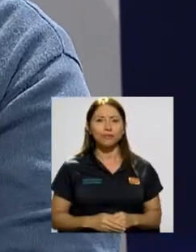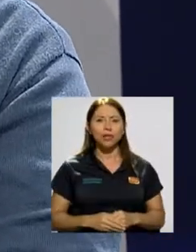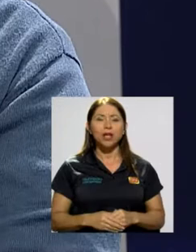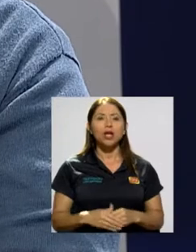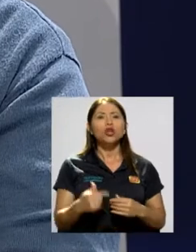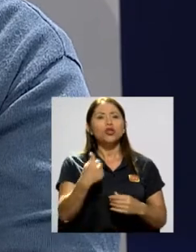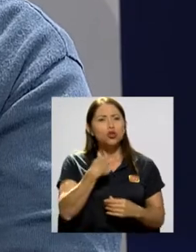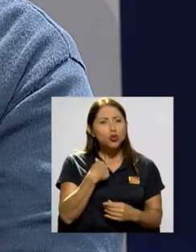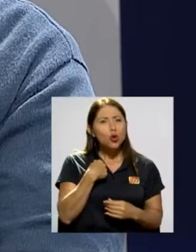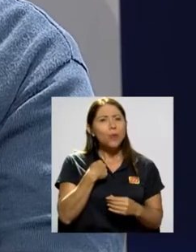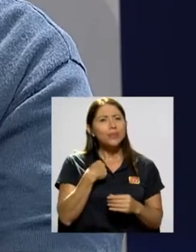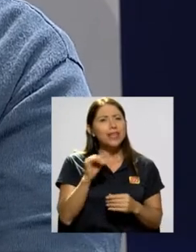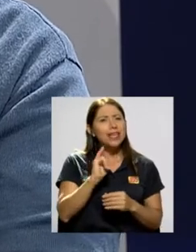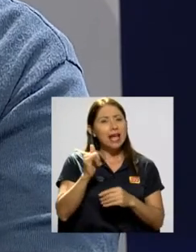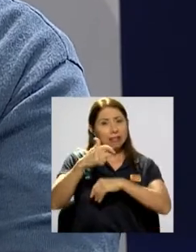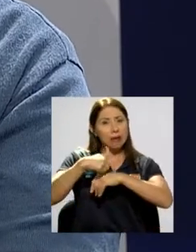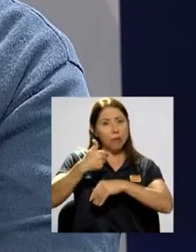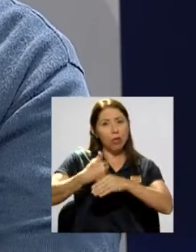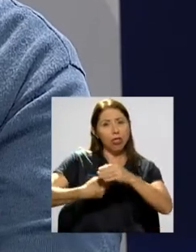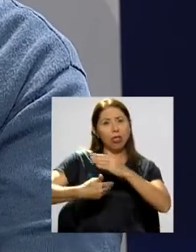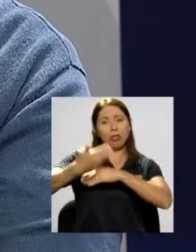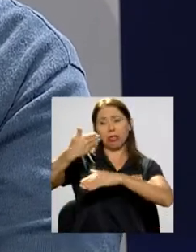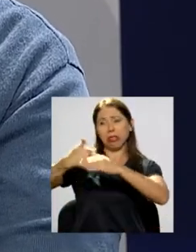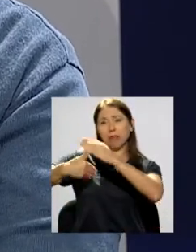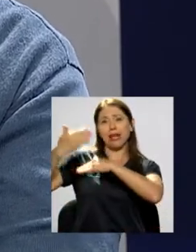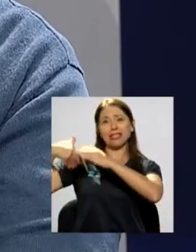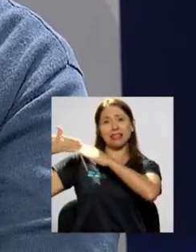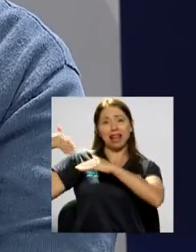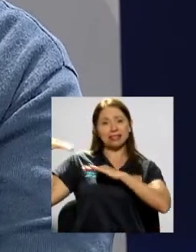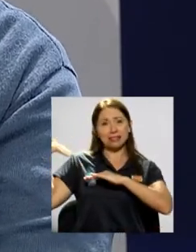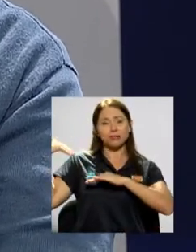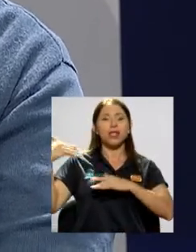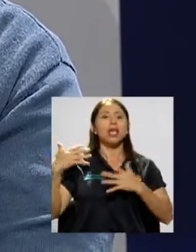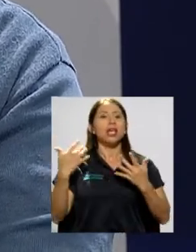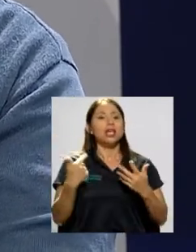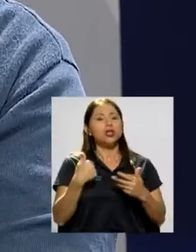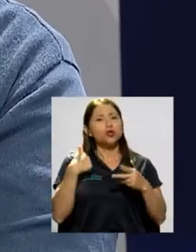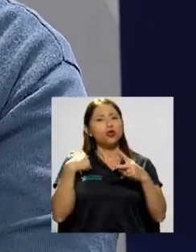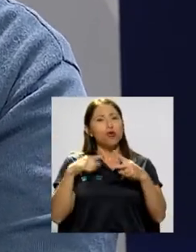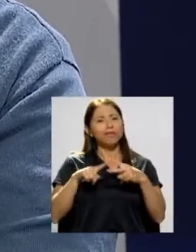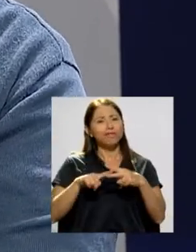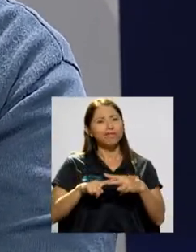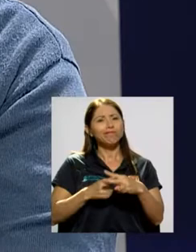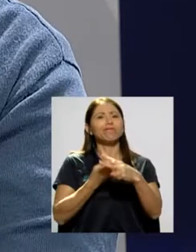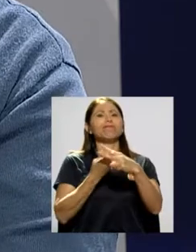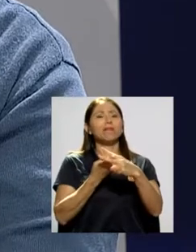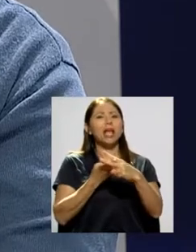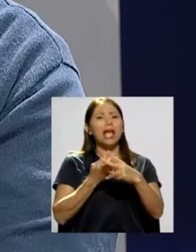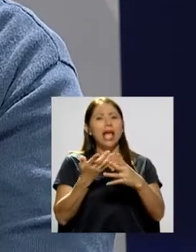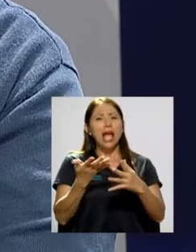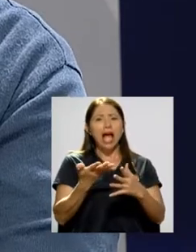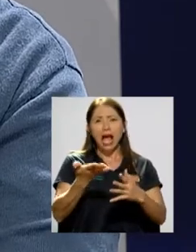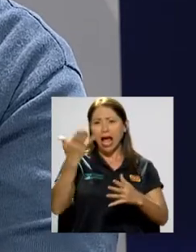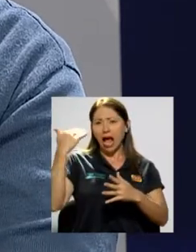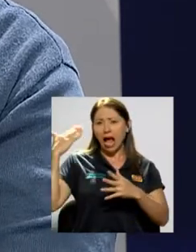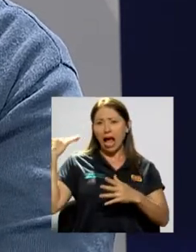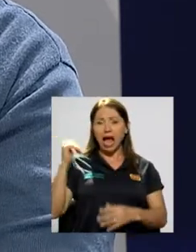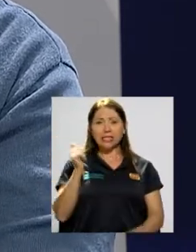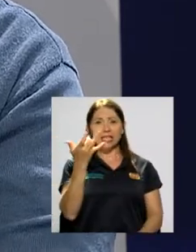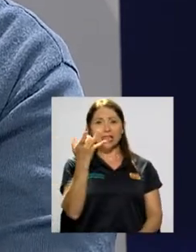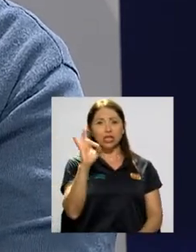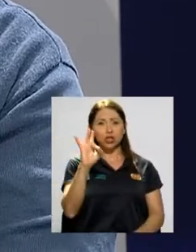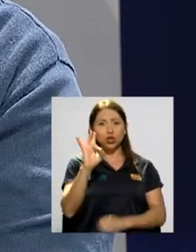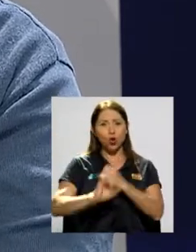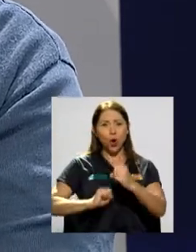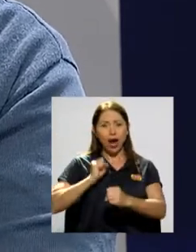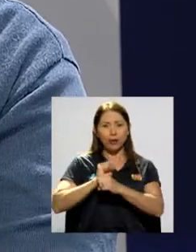iría inclusive un poco más atrás, Karina, y yo arrancaría más o menos hace 18 años, es decir,